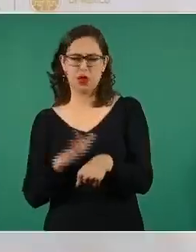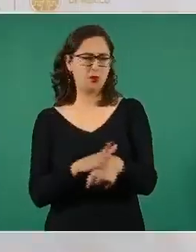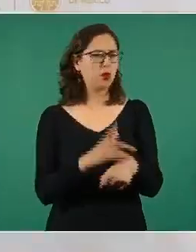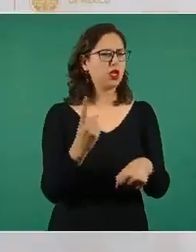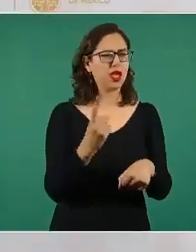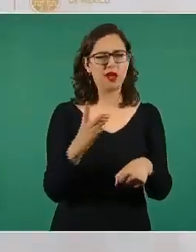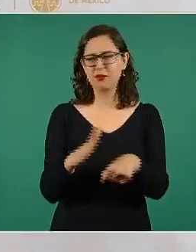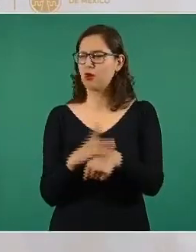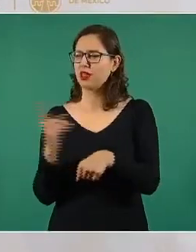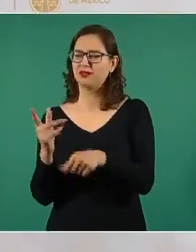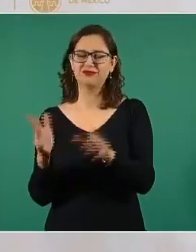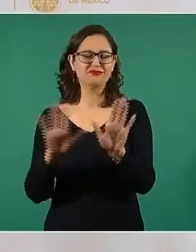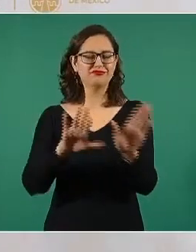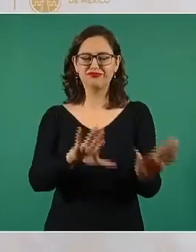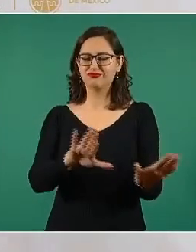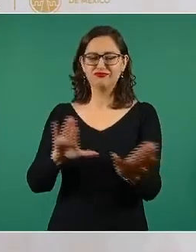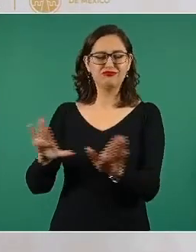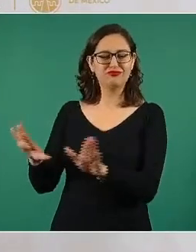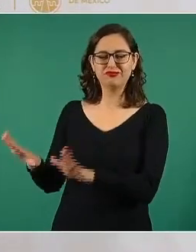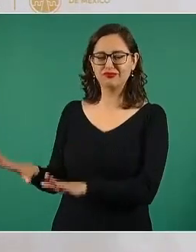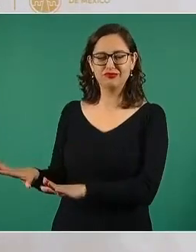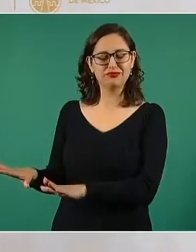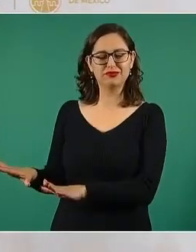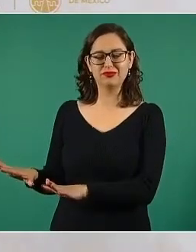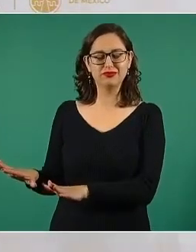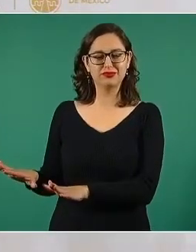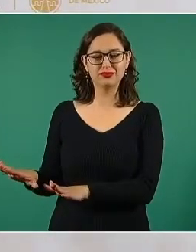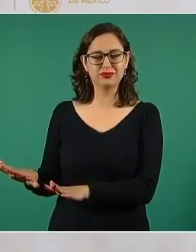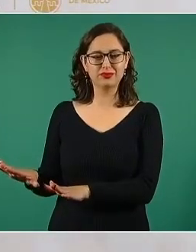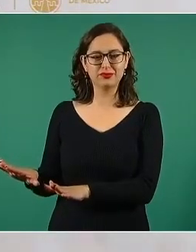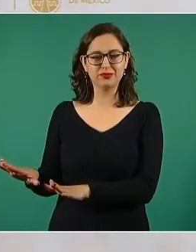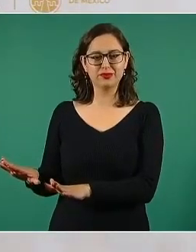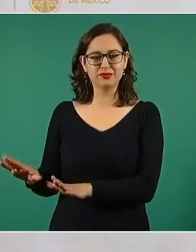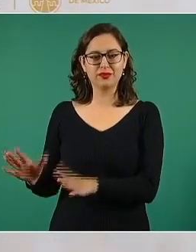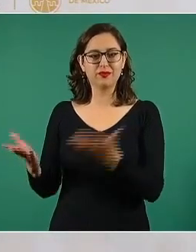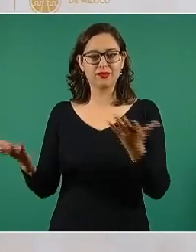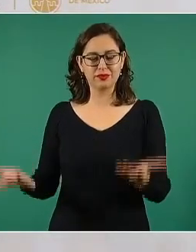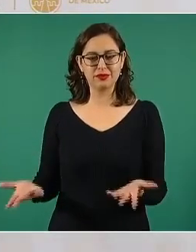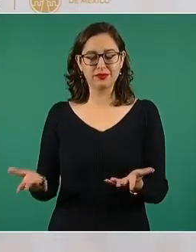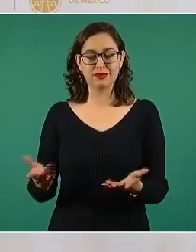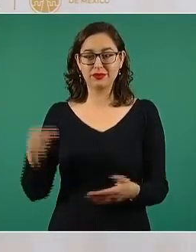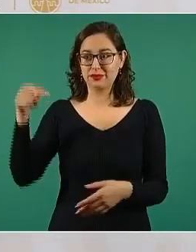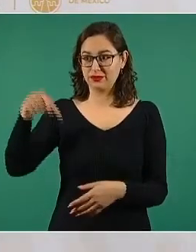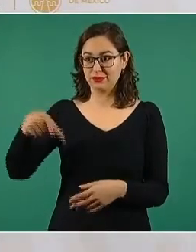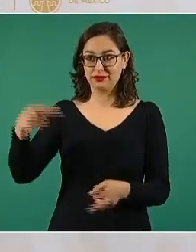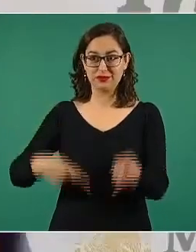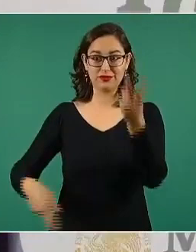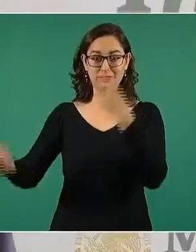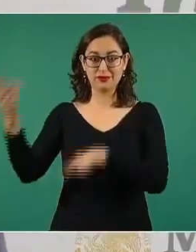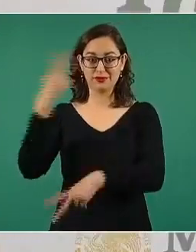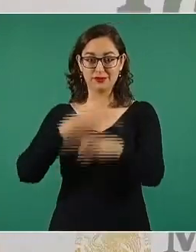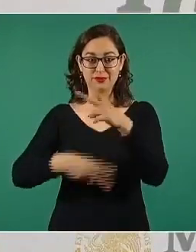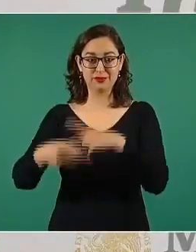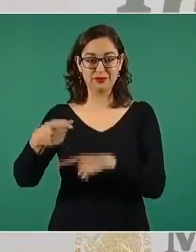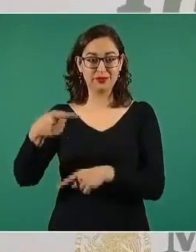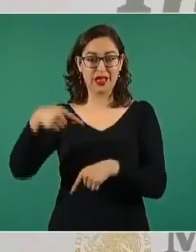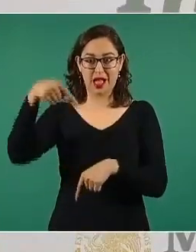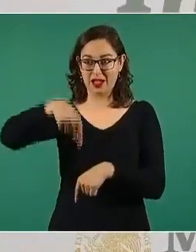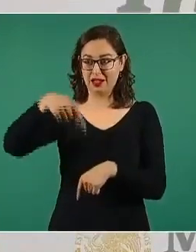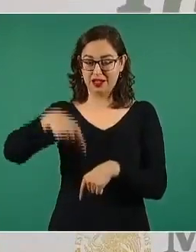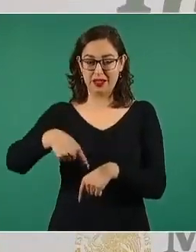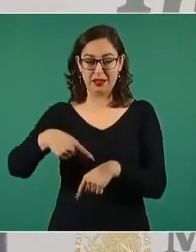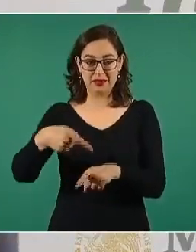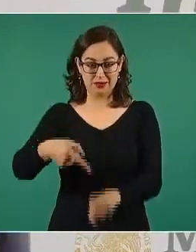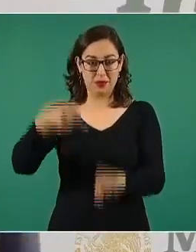índole, el motivo primordial de dicha expedición fue el afán